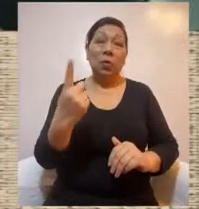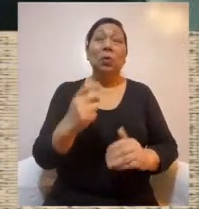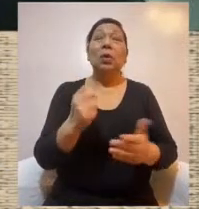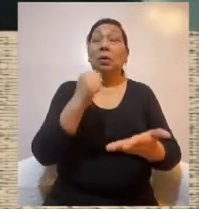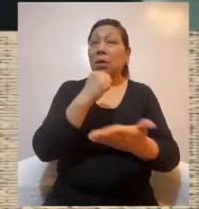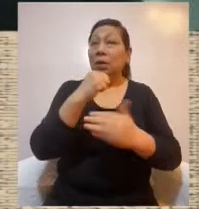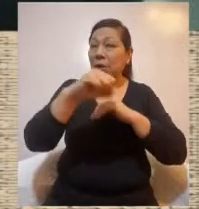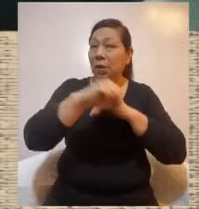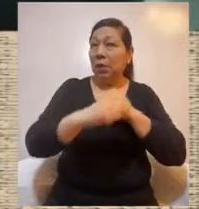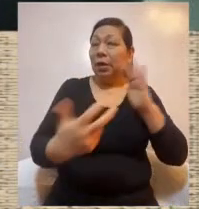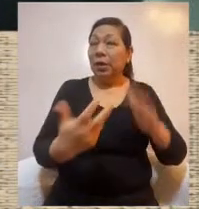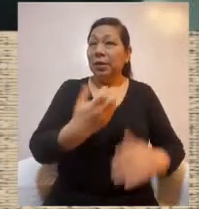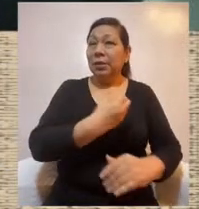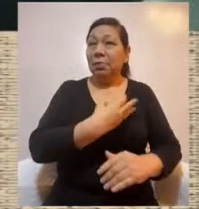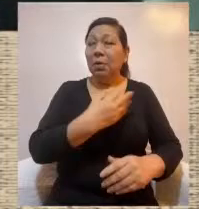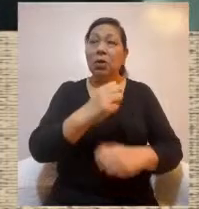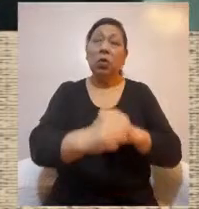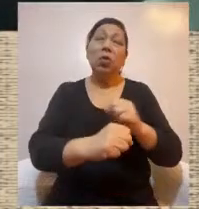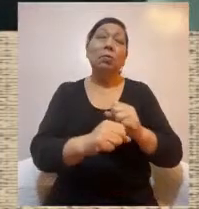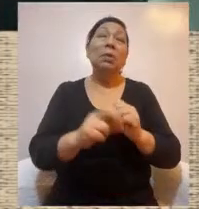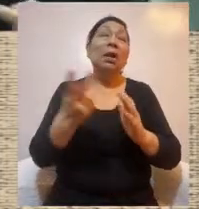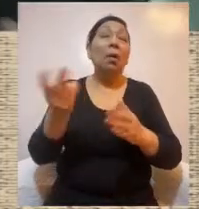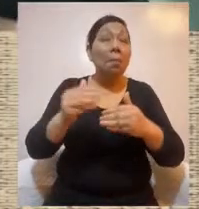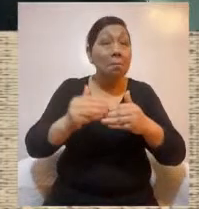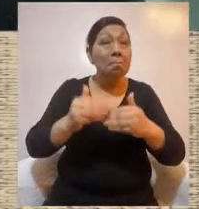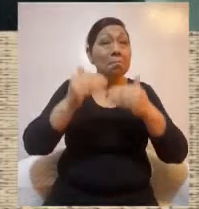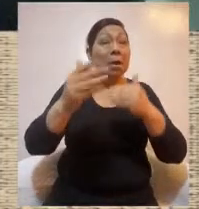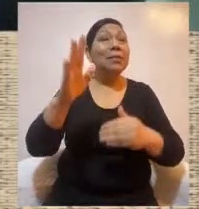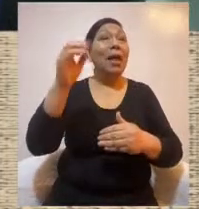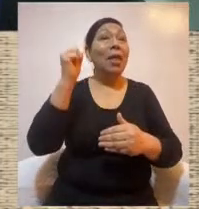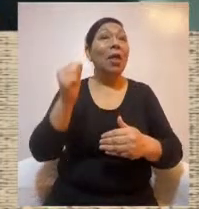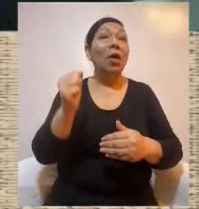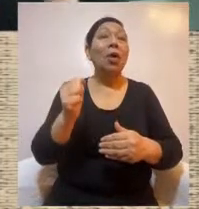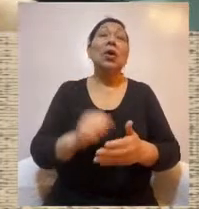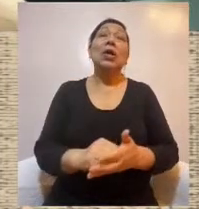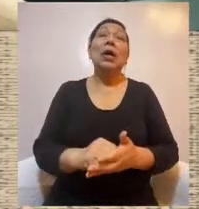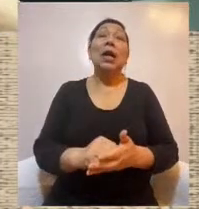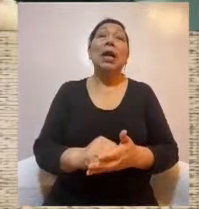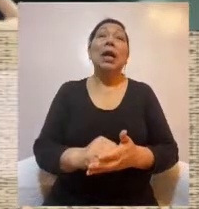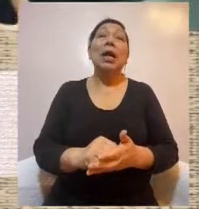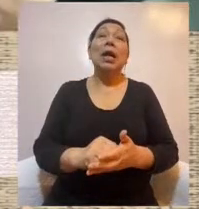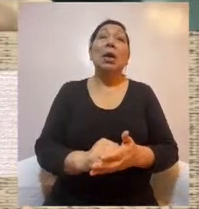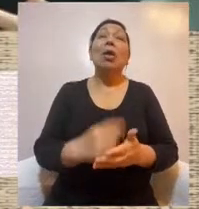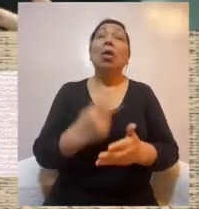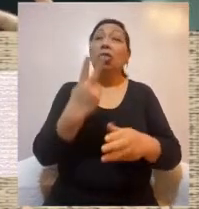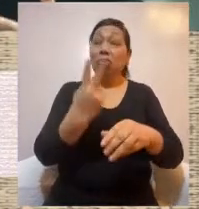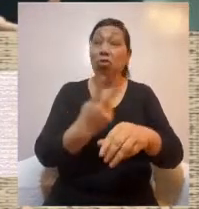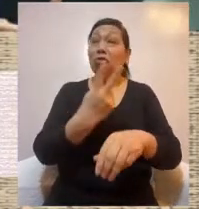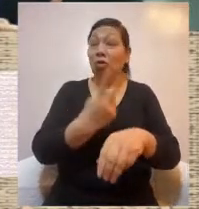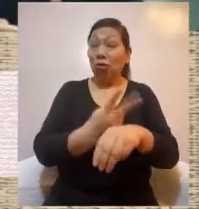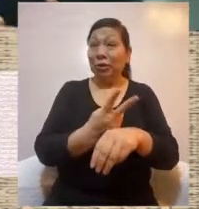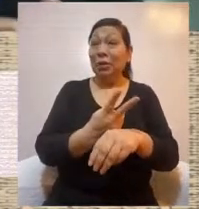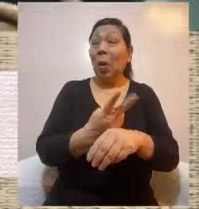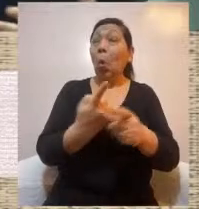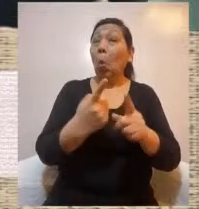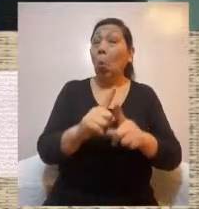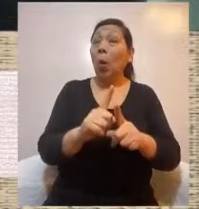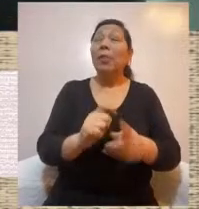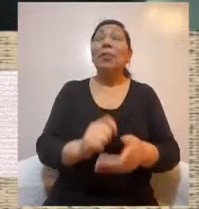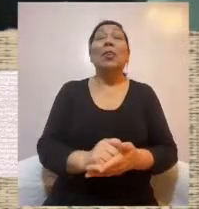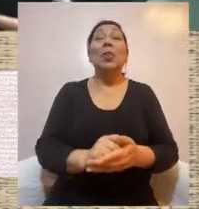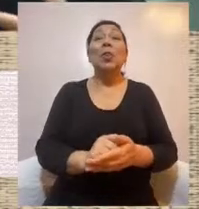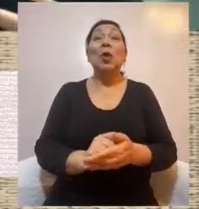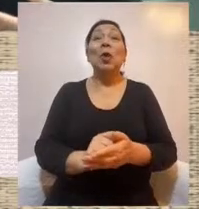28.731, que es publicada el 13 de mayo del 2006, se ha ampliado este derecho hasta el doble, hasta en 2 horas, el doble, cuando